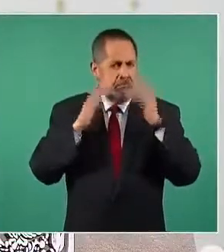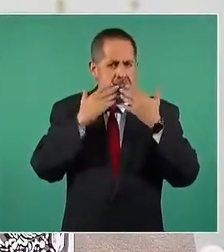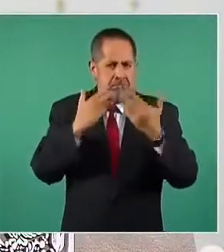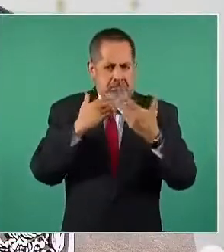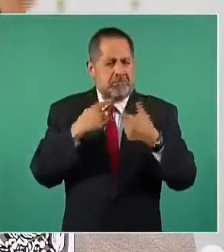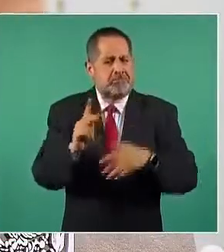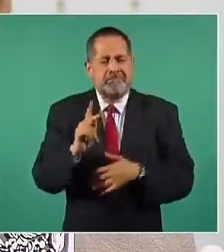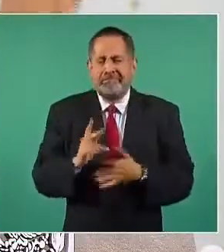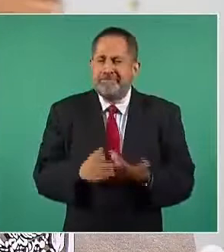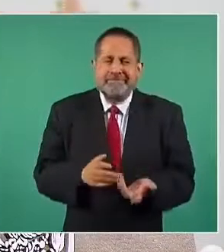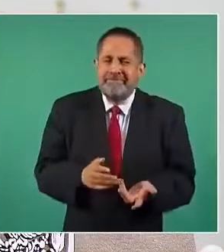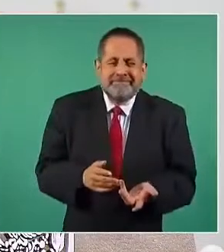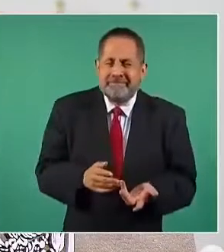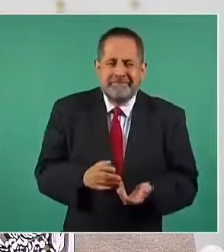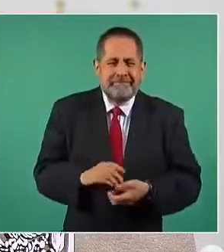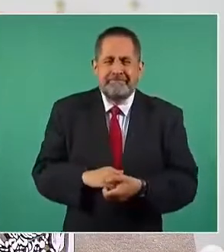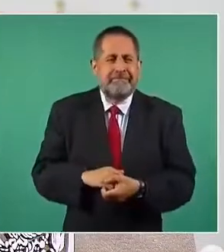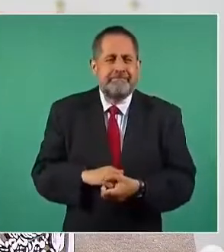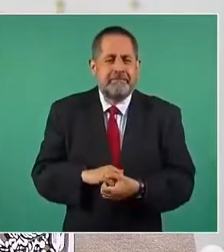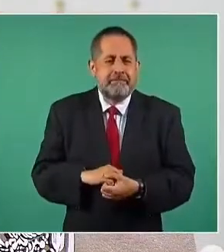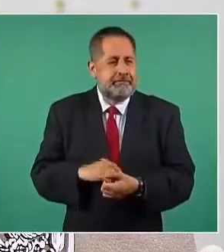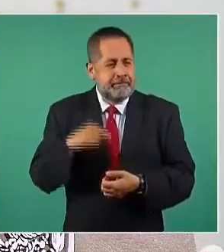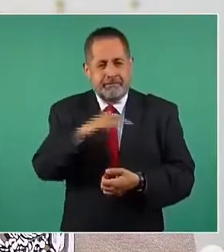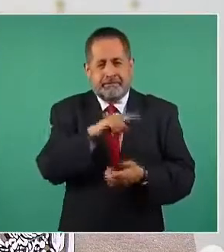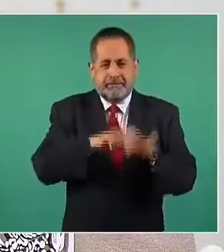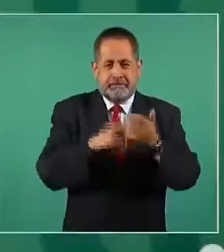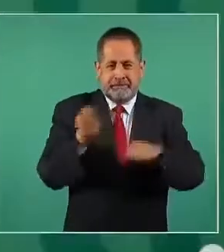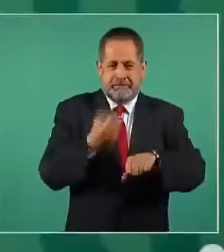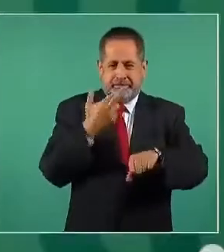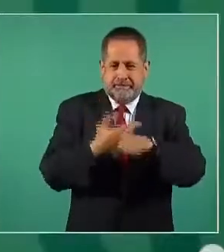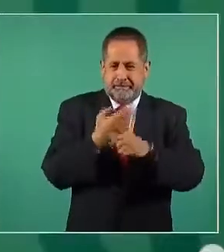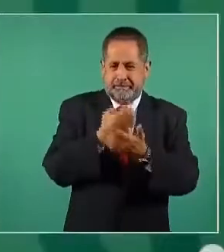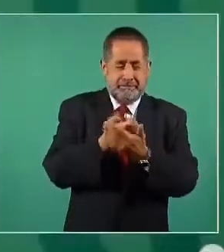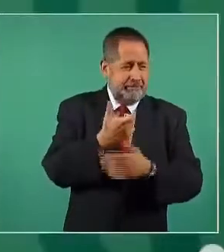Pero era tan excesivo todo,